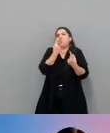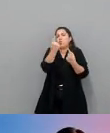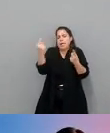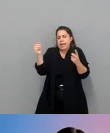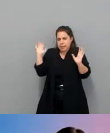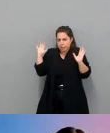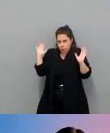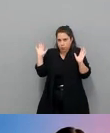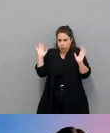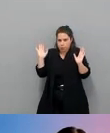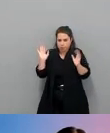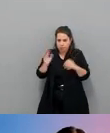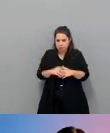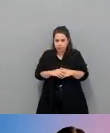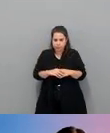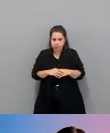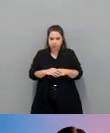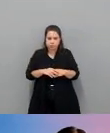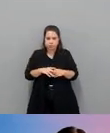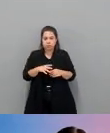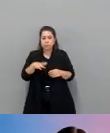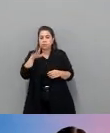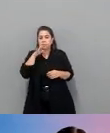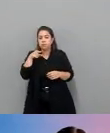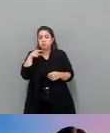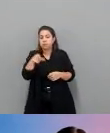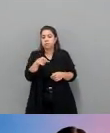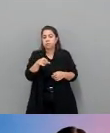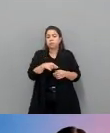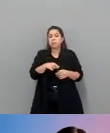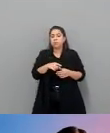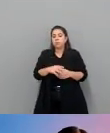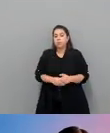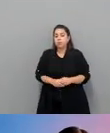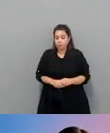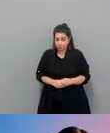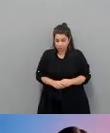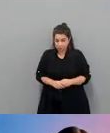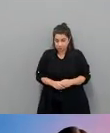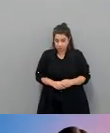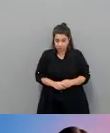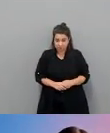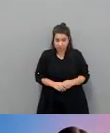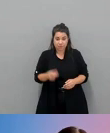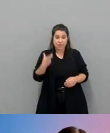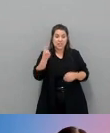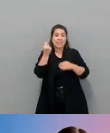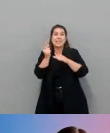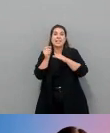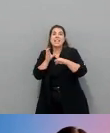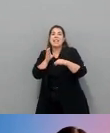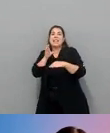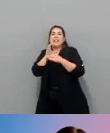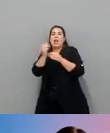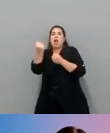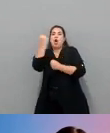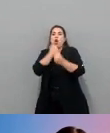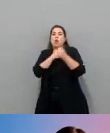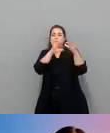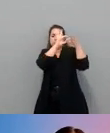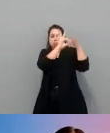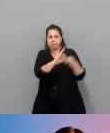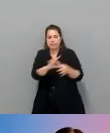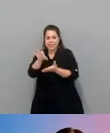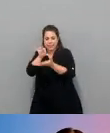Esto, por ejemplo, puede ser un servicio, o sea, una libranza económica vinculada a un servicio, ¿no?, de